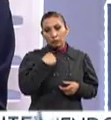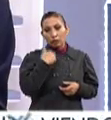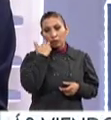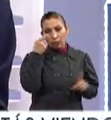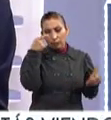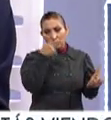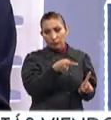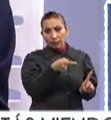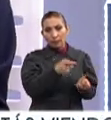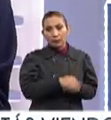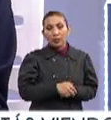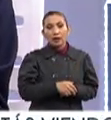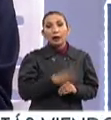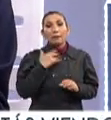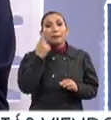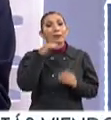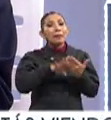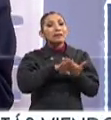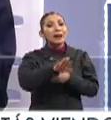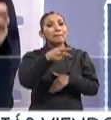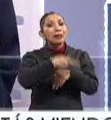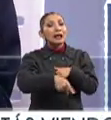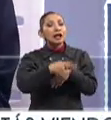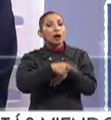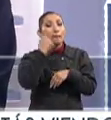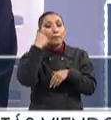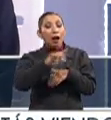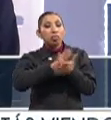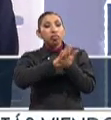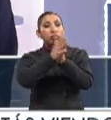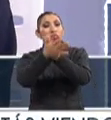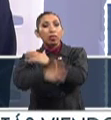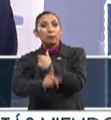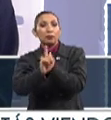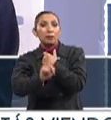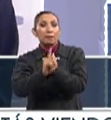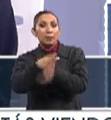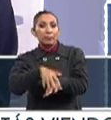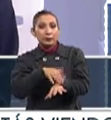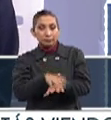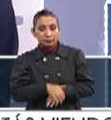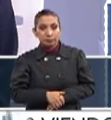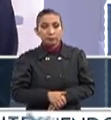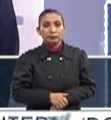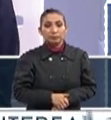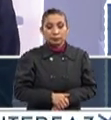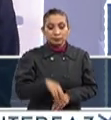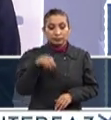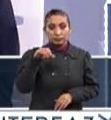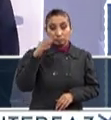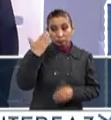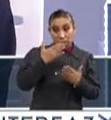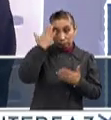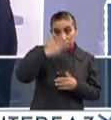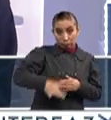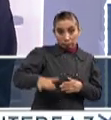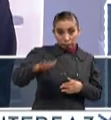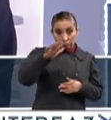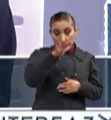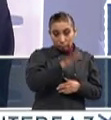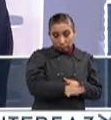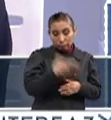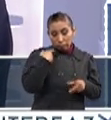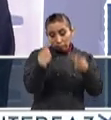quiero enfocarme, claro. a evitar riesgos para desarrollar estas condiciones. Claro. Hoy se sabe